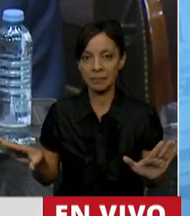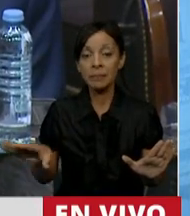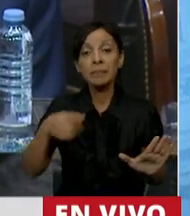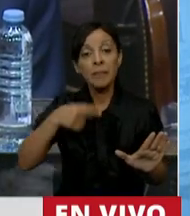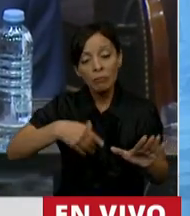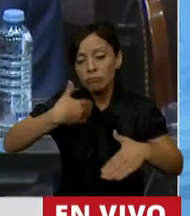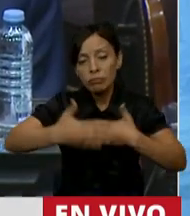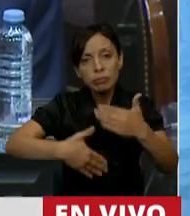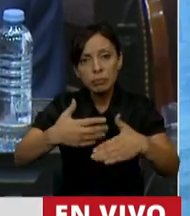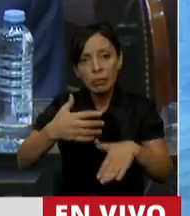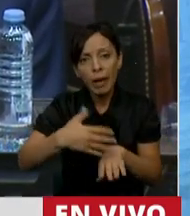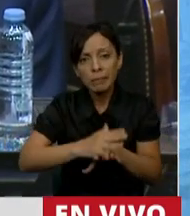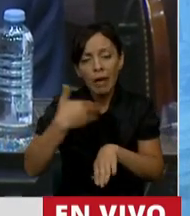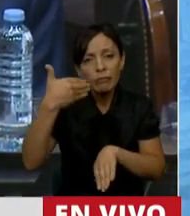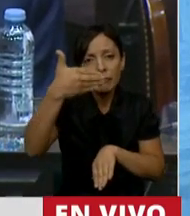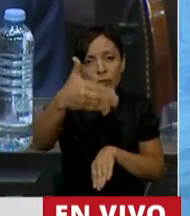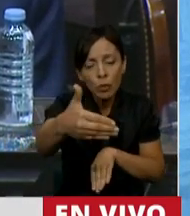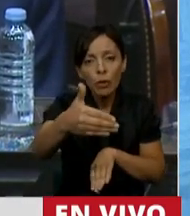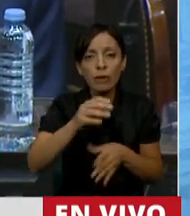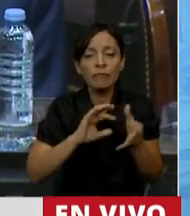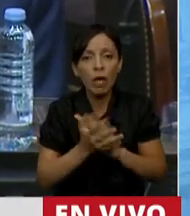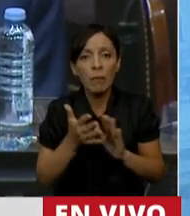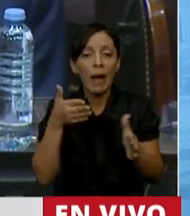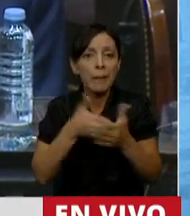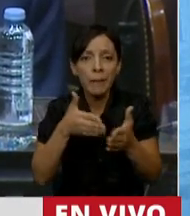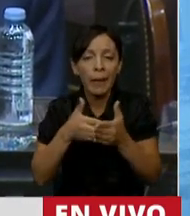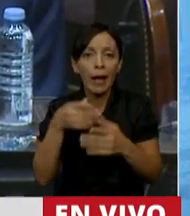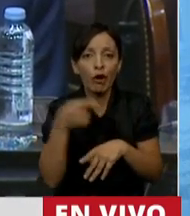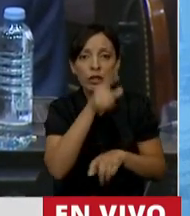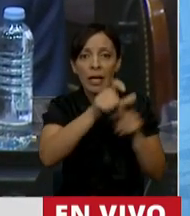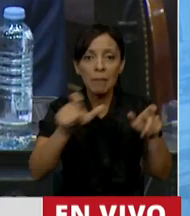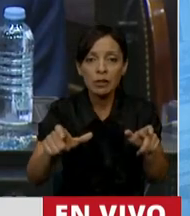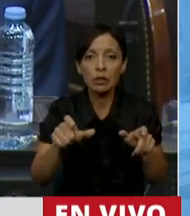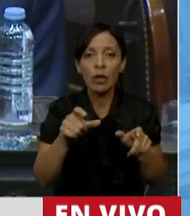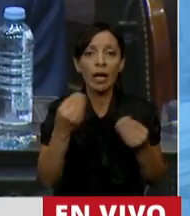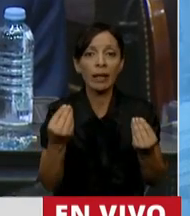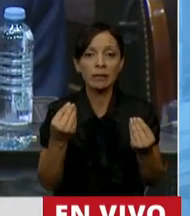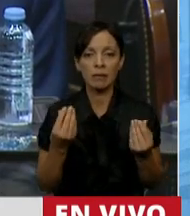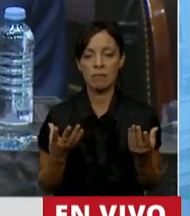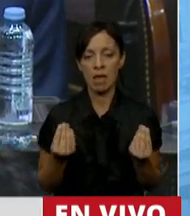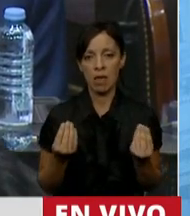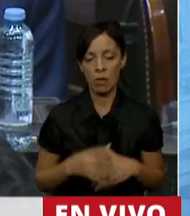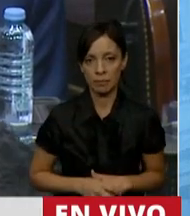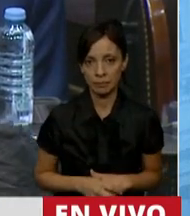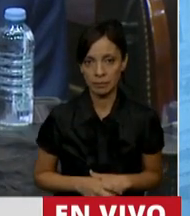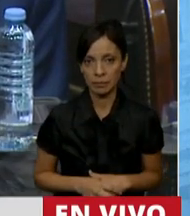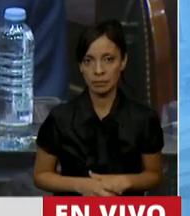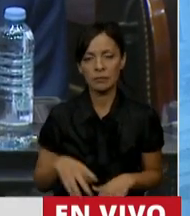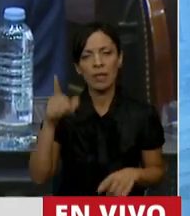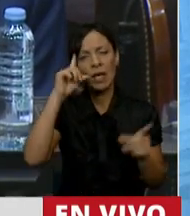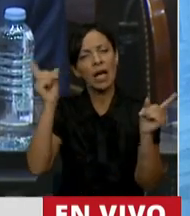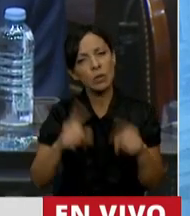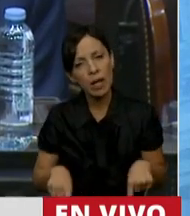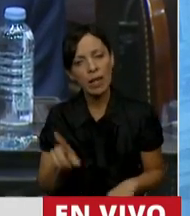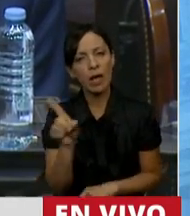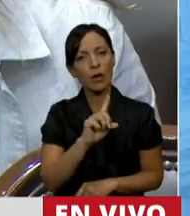camino, la barrera más poderosa contra la dignidad humana y contra la creatividad y el talento es el miedo. No es casual